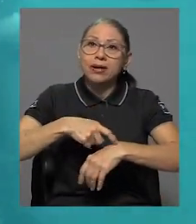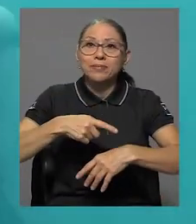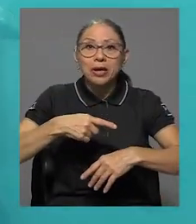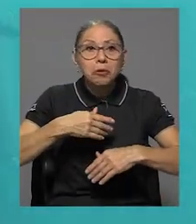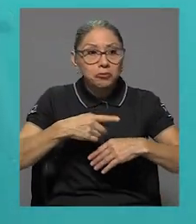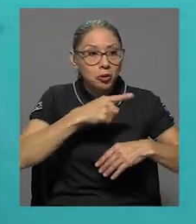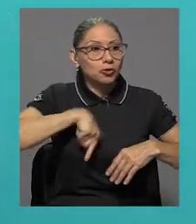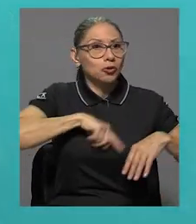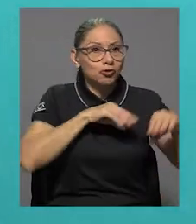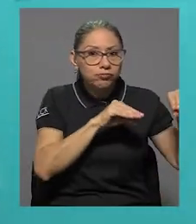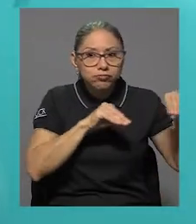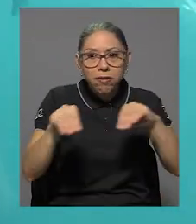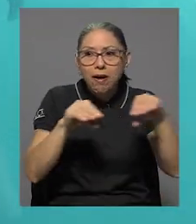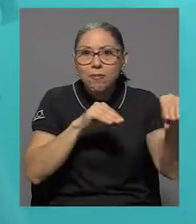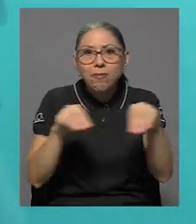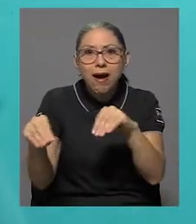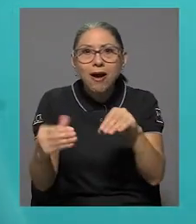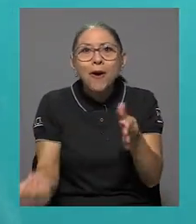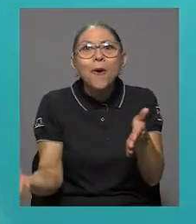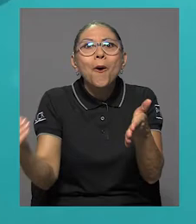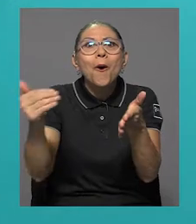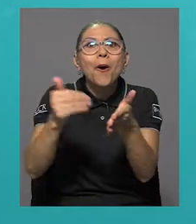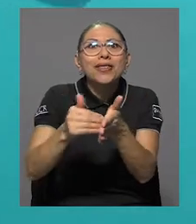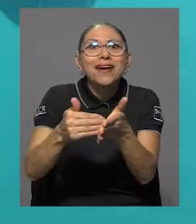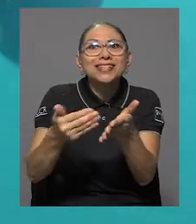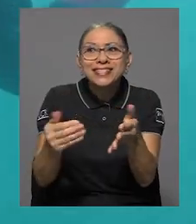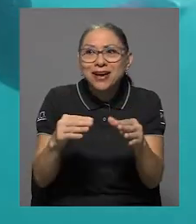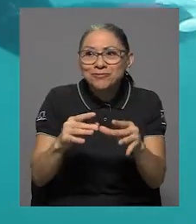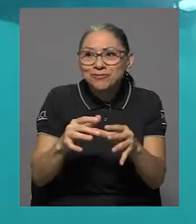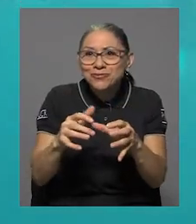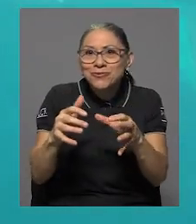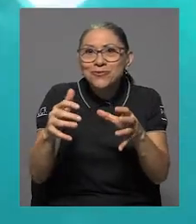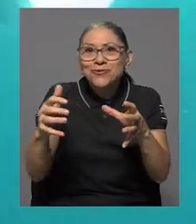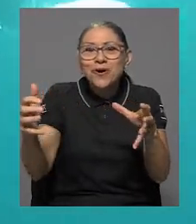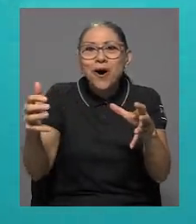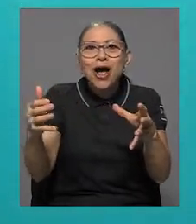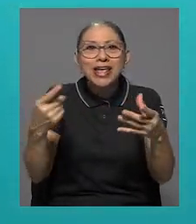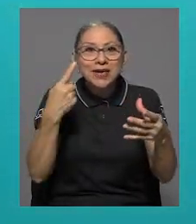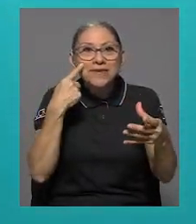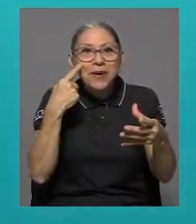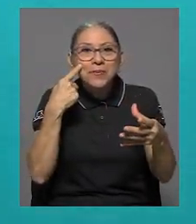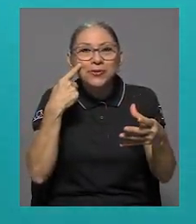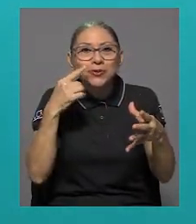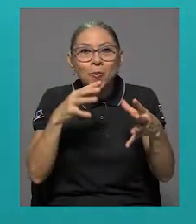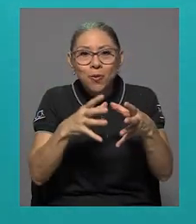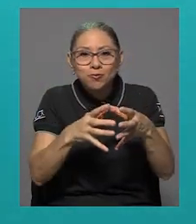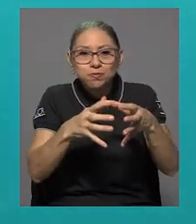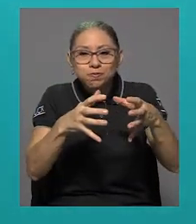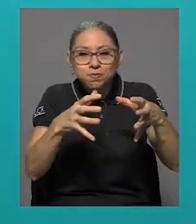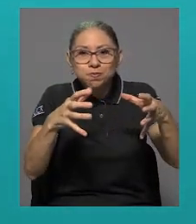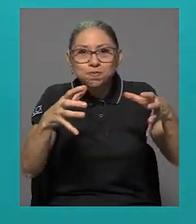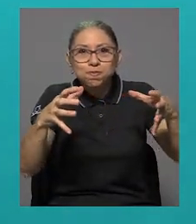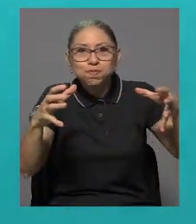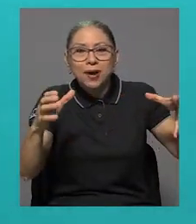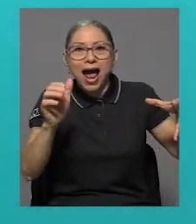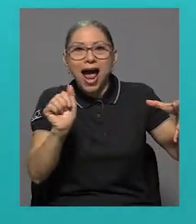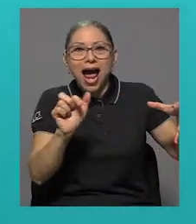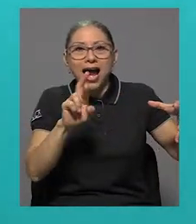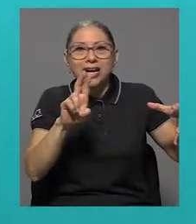medida que restauramos van volviendo las especies arrecifales que se habían perdido y cómo aumenta el área del